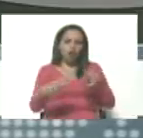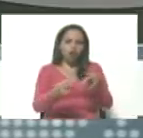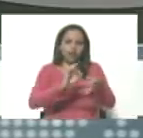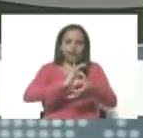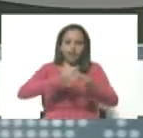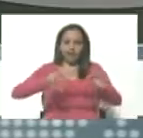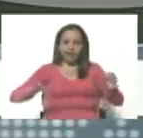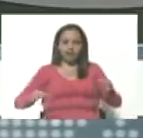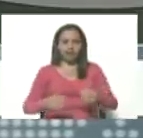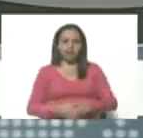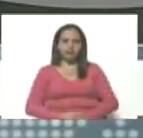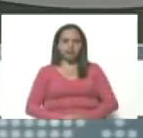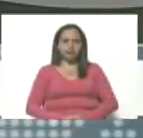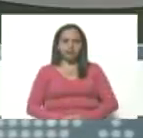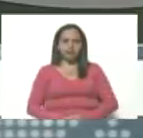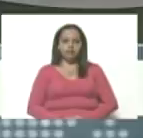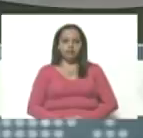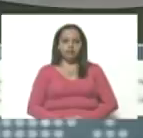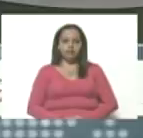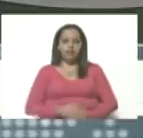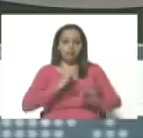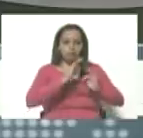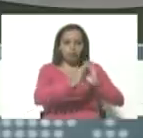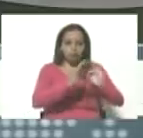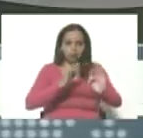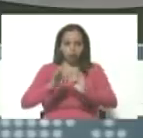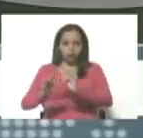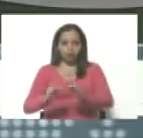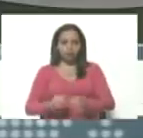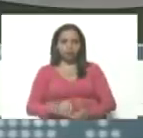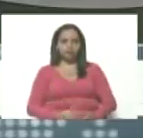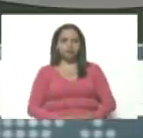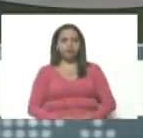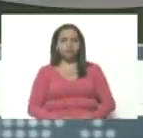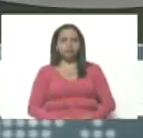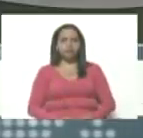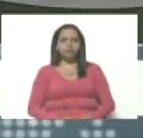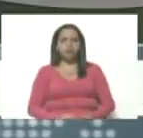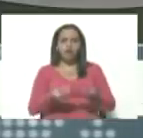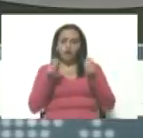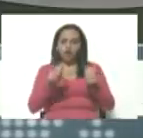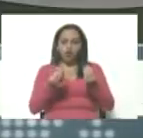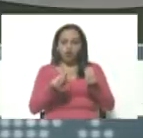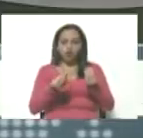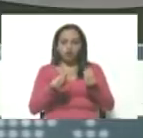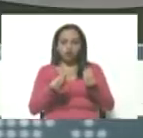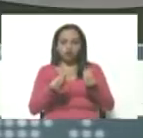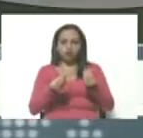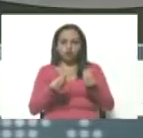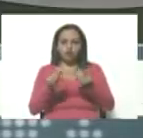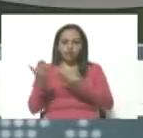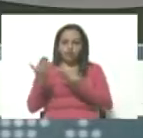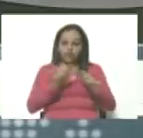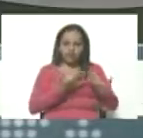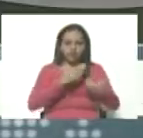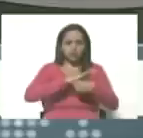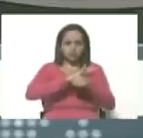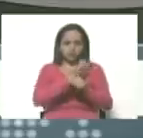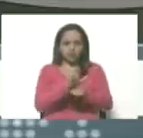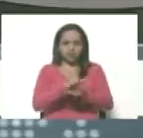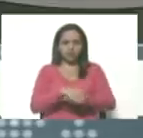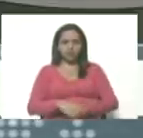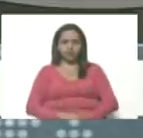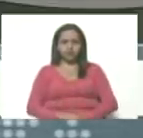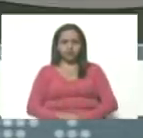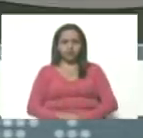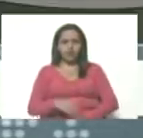cadenas de transmisión. ¿Cómo se produce y llega el coronavirus a